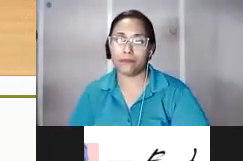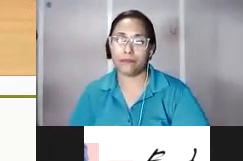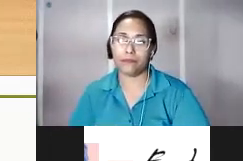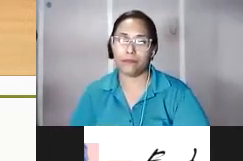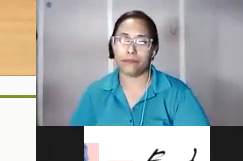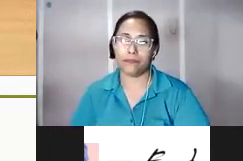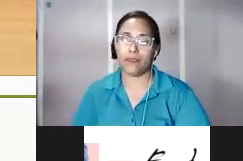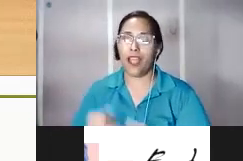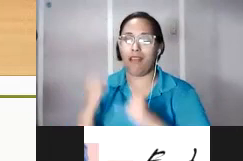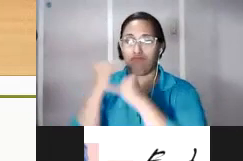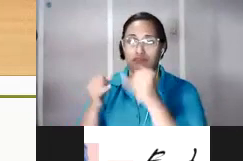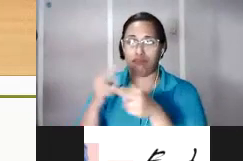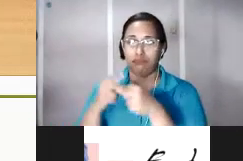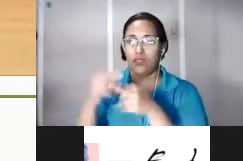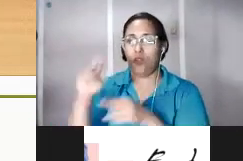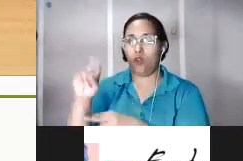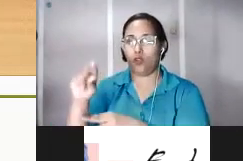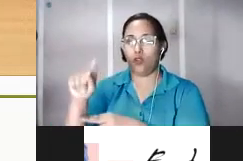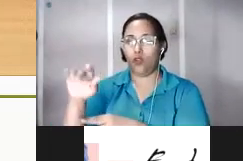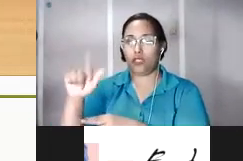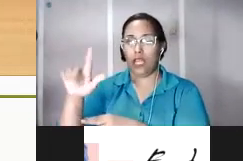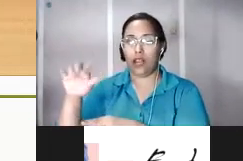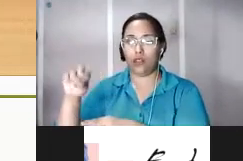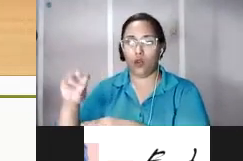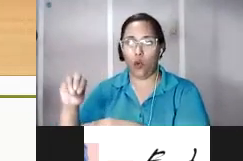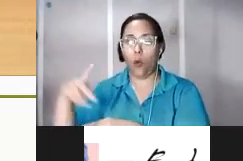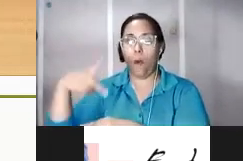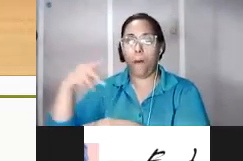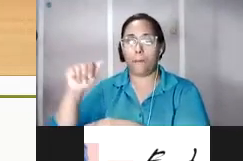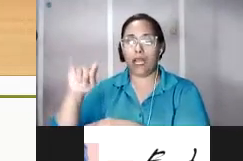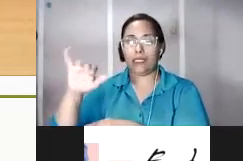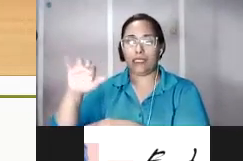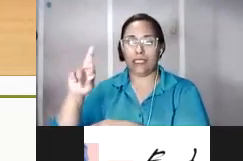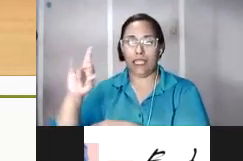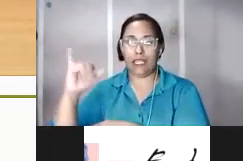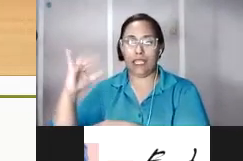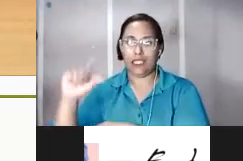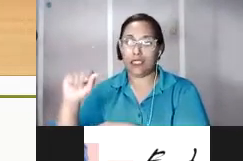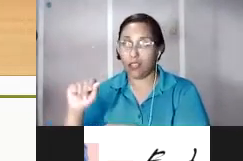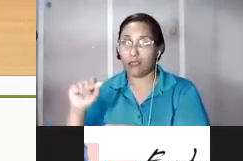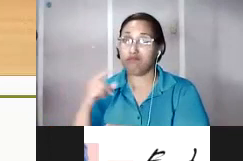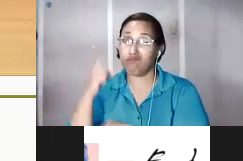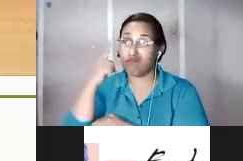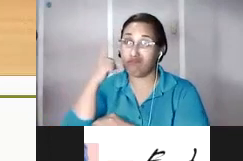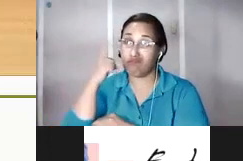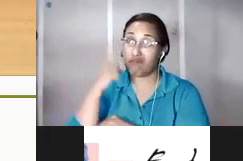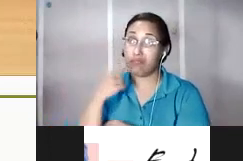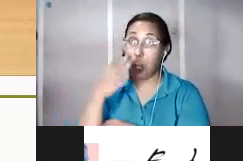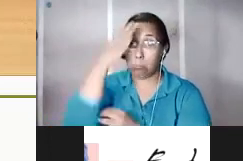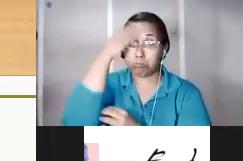el apellido es Lontano, Patricia Lontano, algo así, se me ha ido el nombre de la